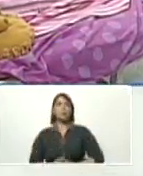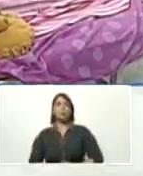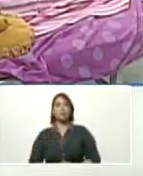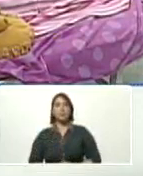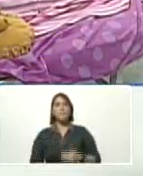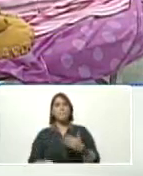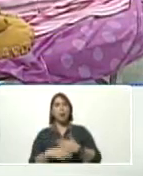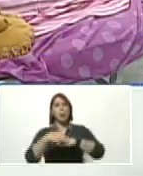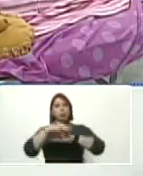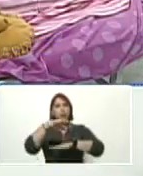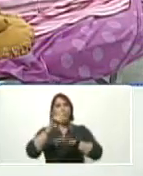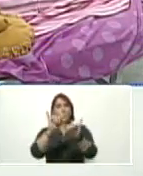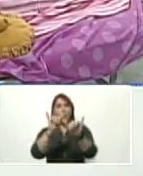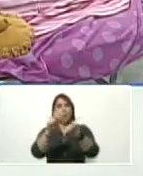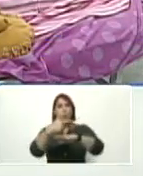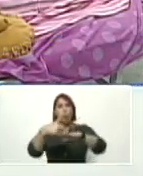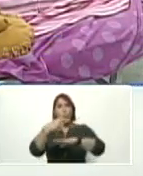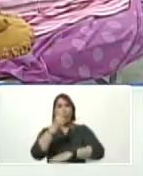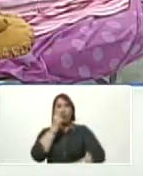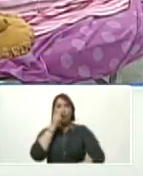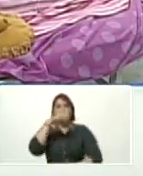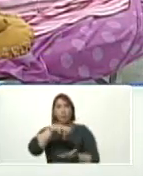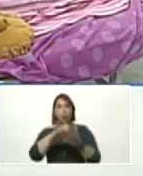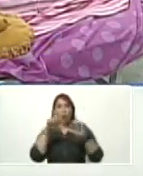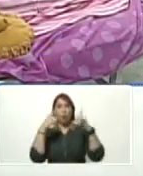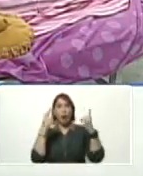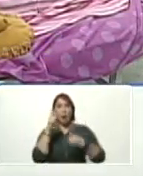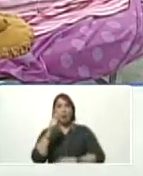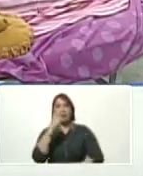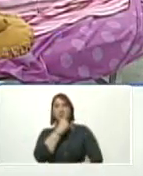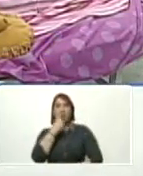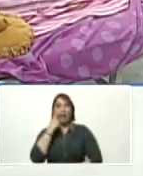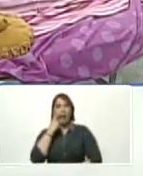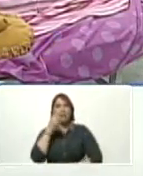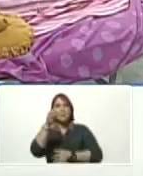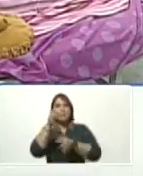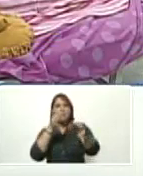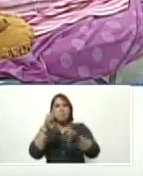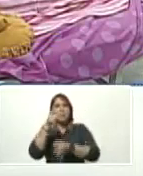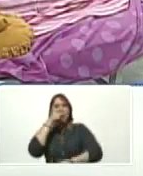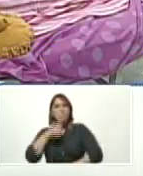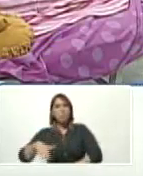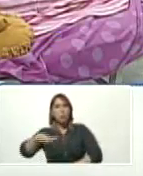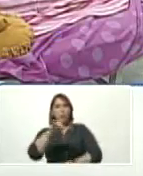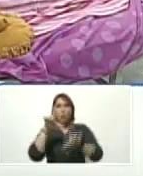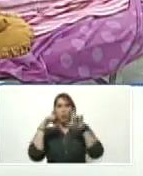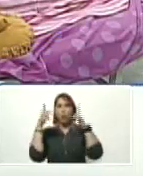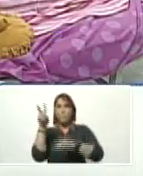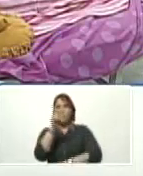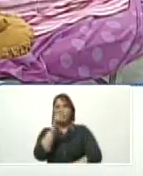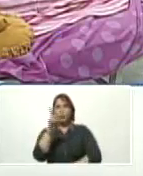vamos a dejar que sea el propio gobernador Alejandro Terán que le explique al pueblo de La Guaira y de Venezuela el papel